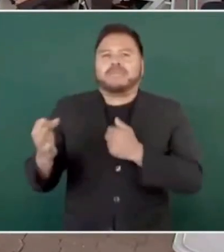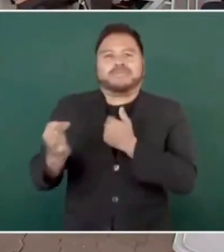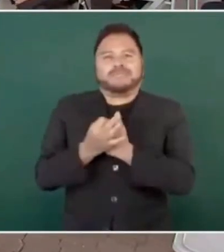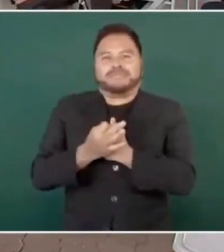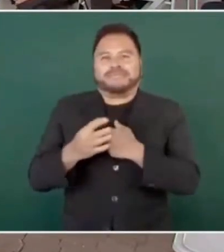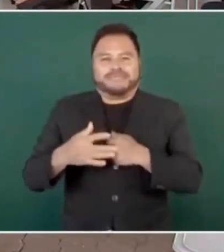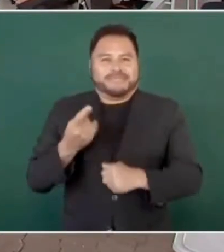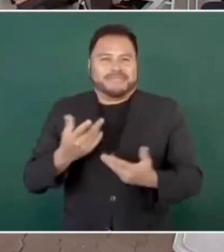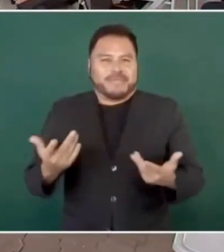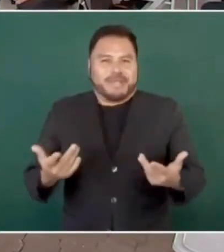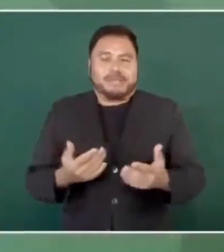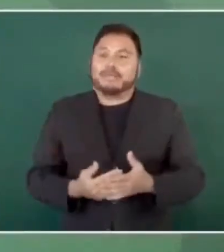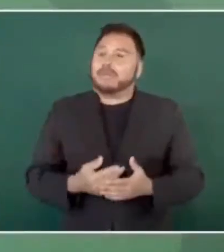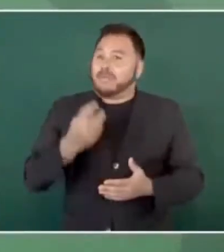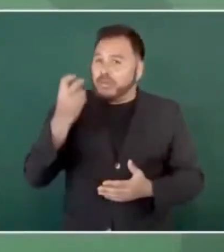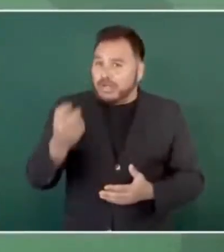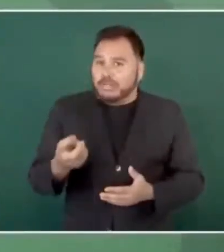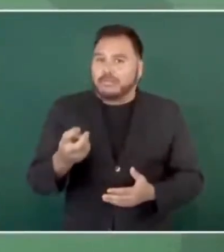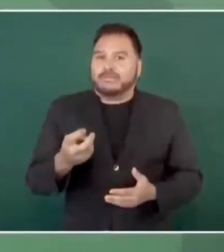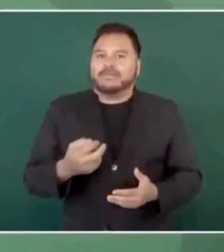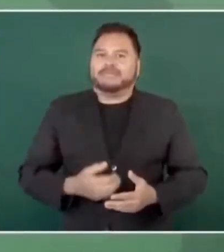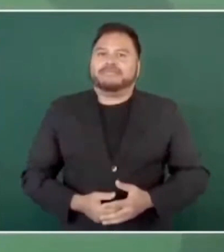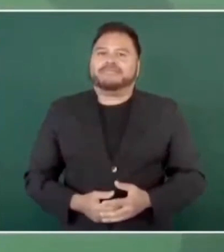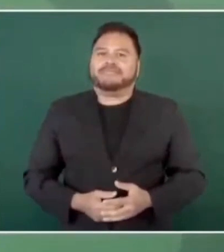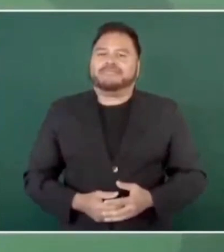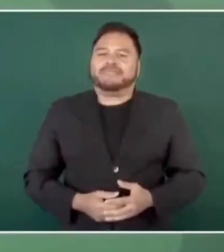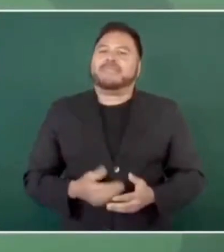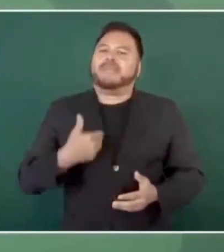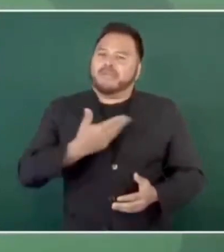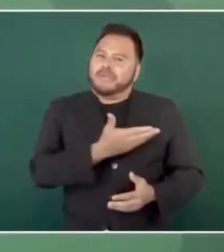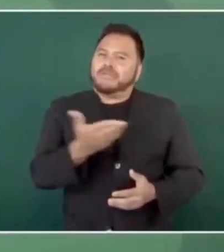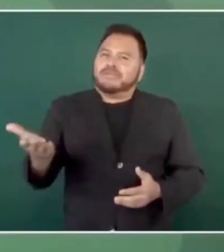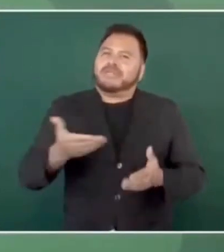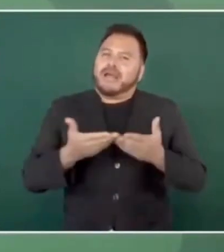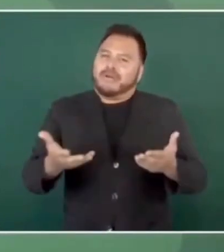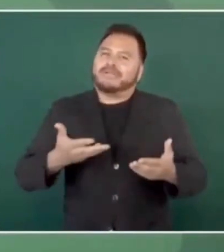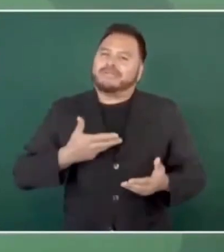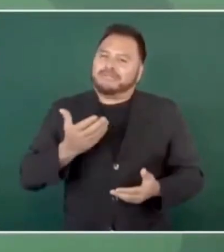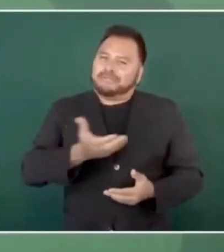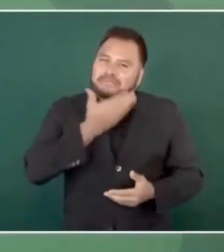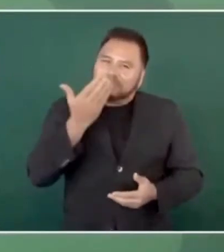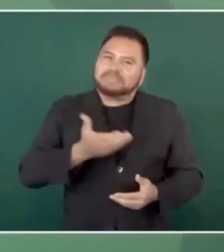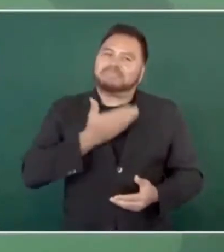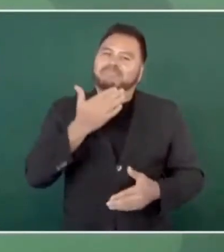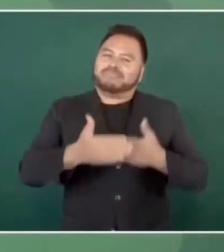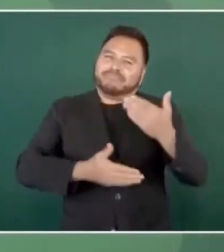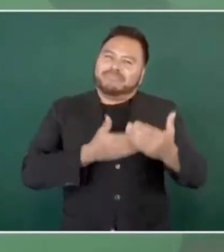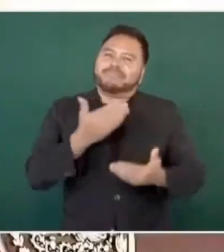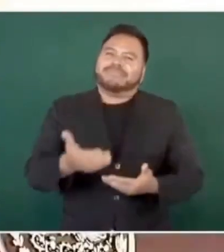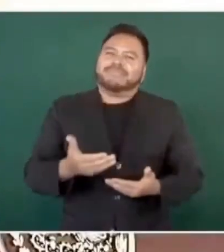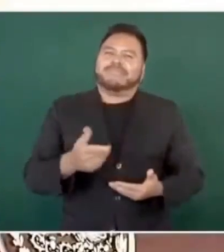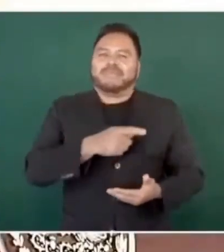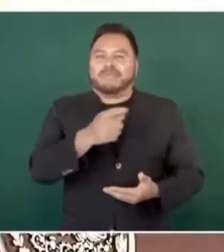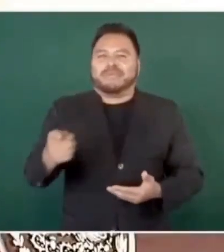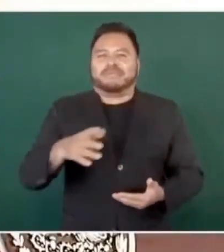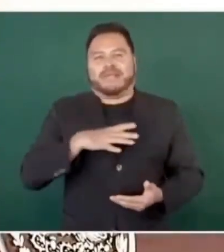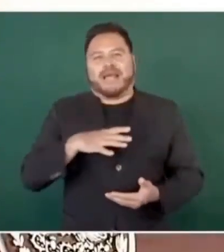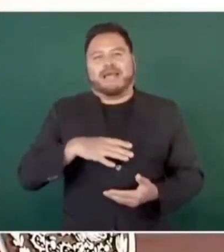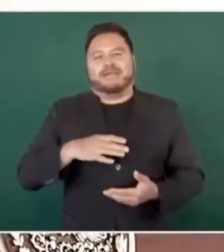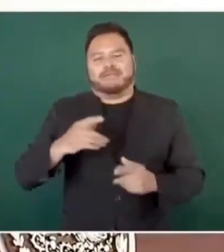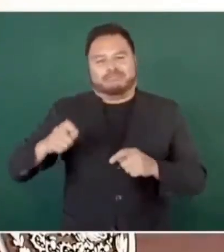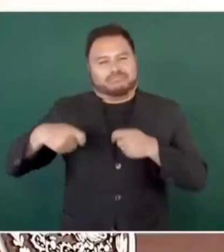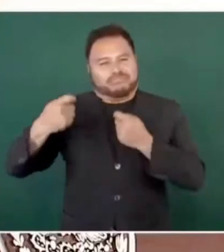porque por eso tenemos costumbres, tenemos